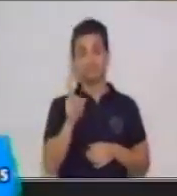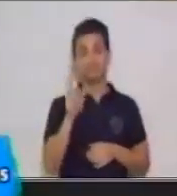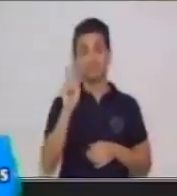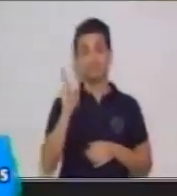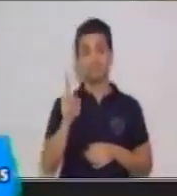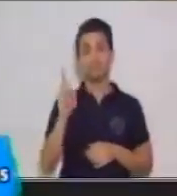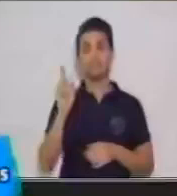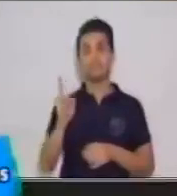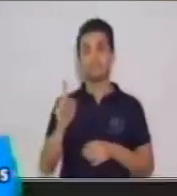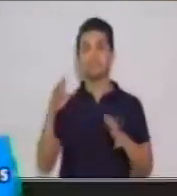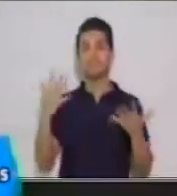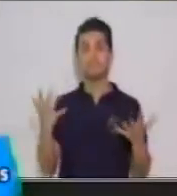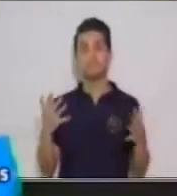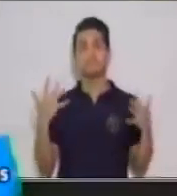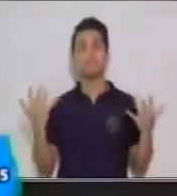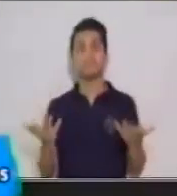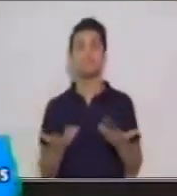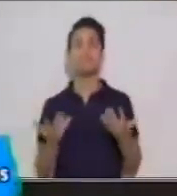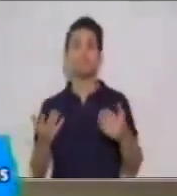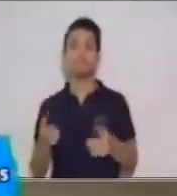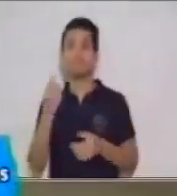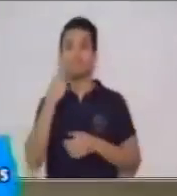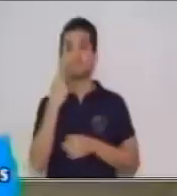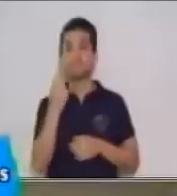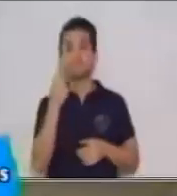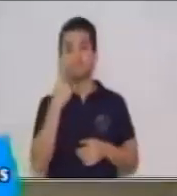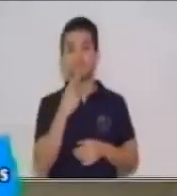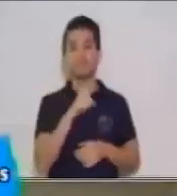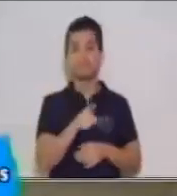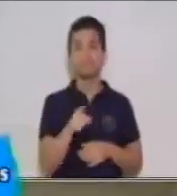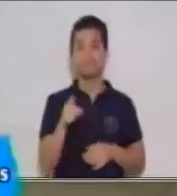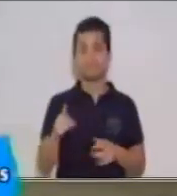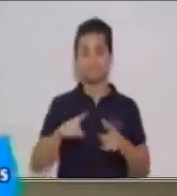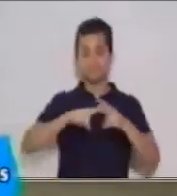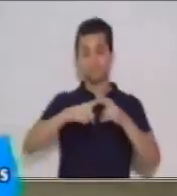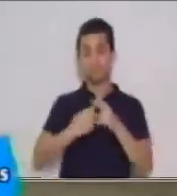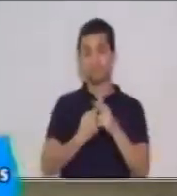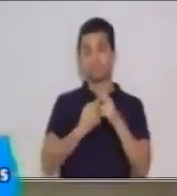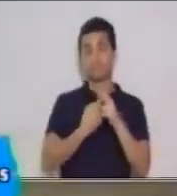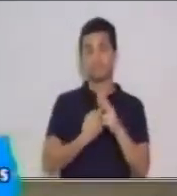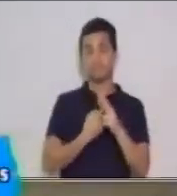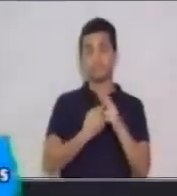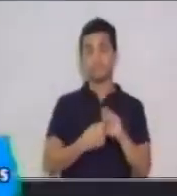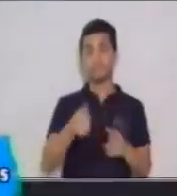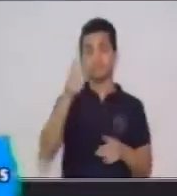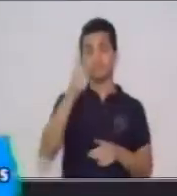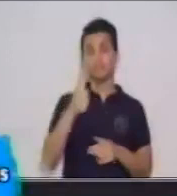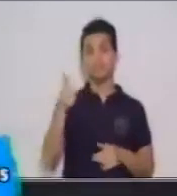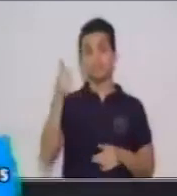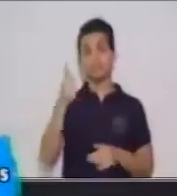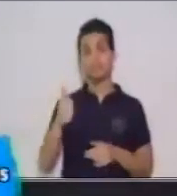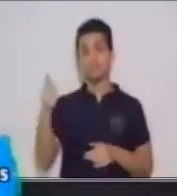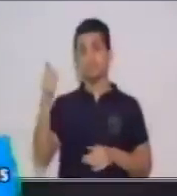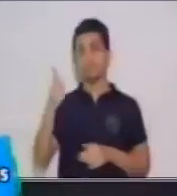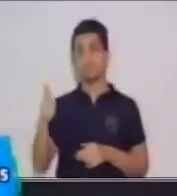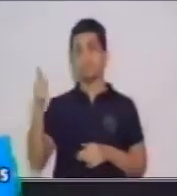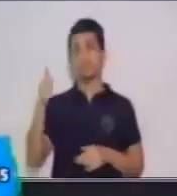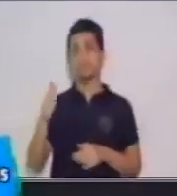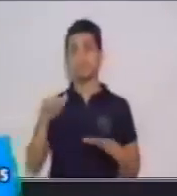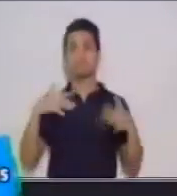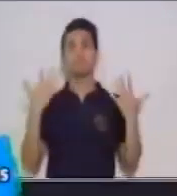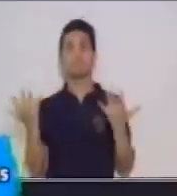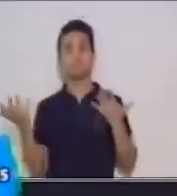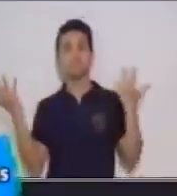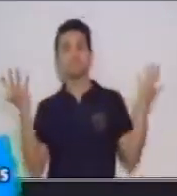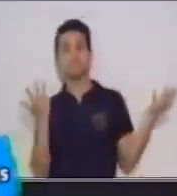Cosita, ¿y qué cosita es? Empieza con la A. ¿Qué será?